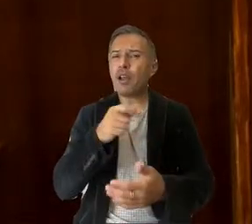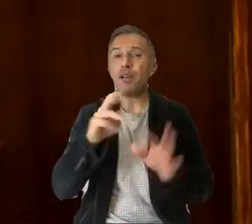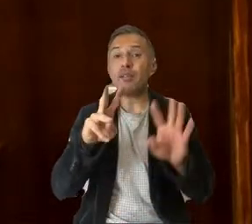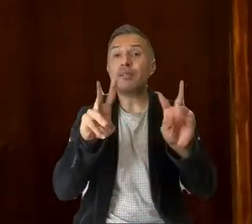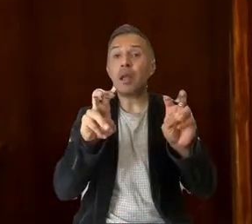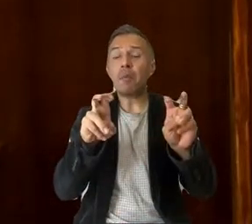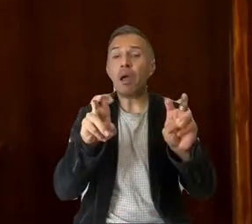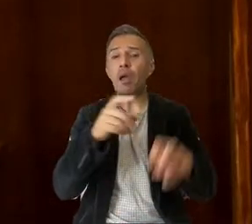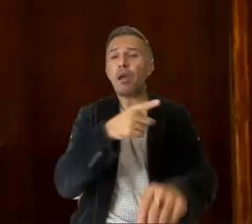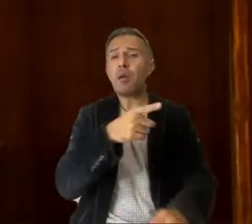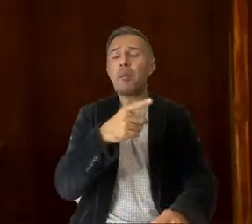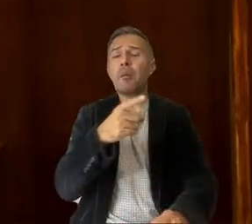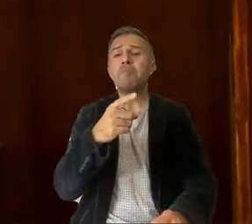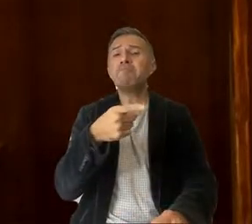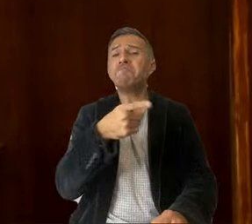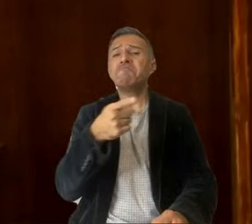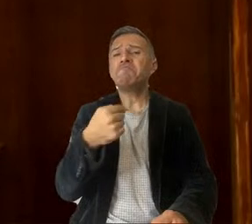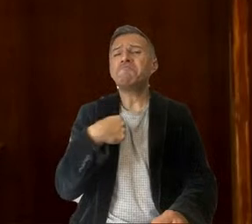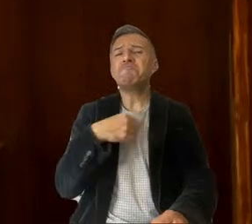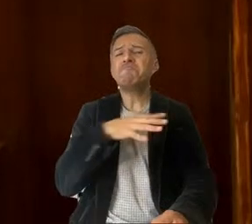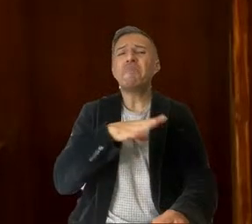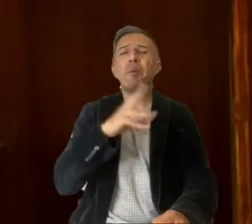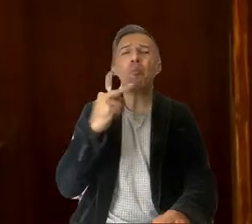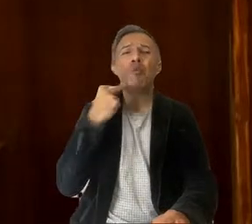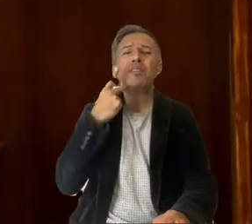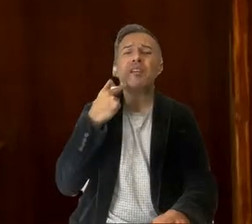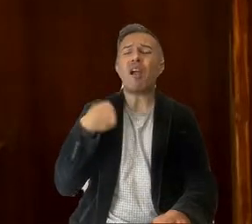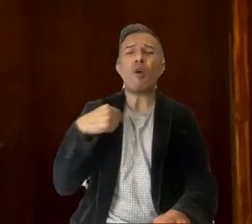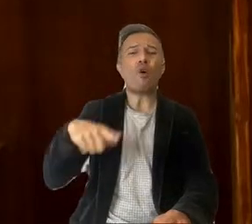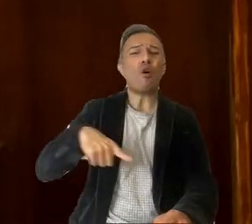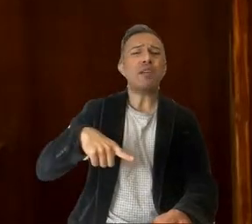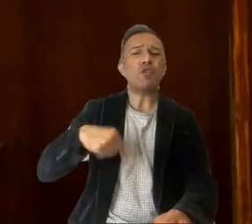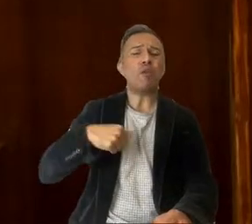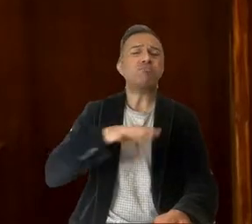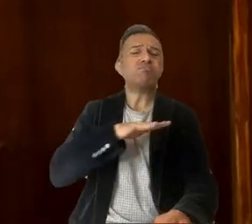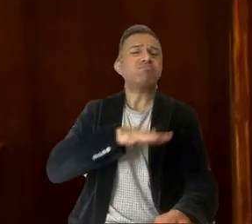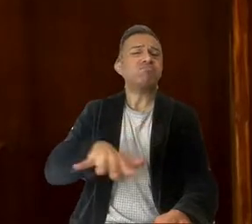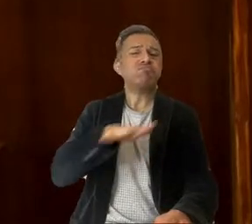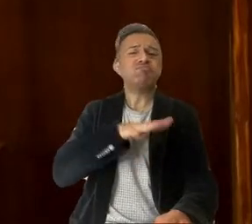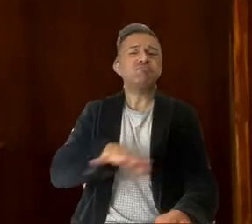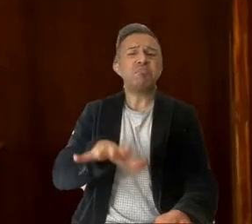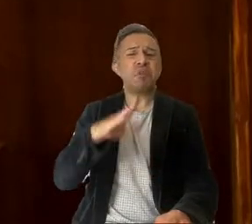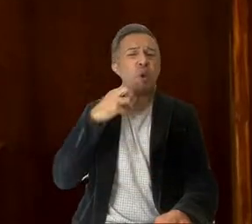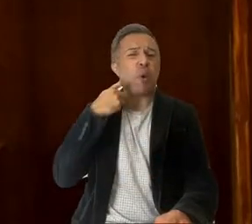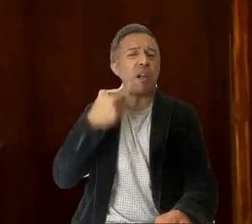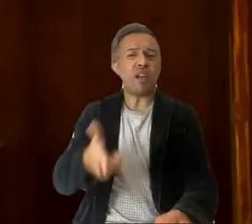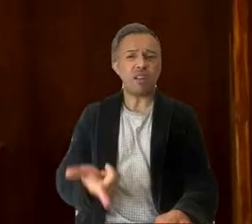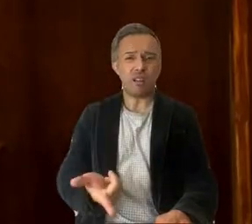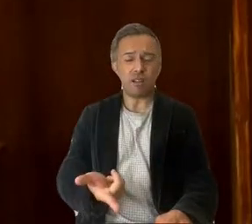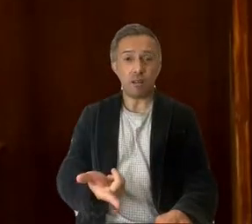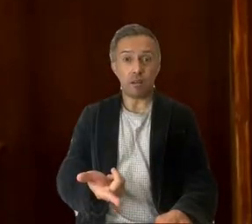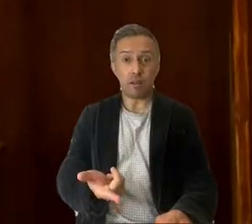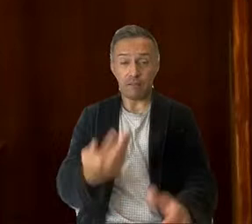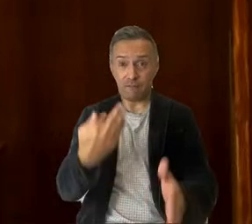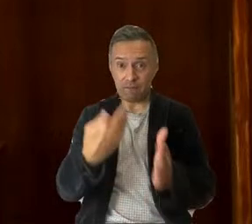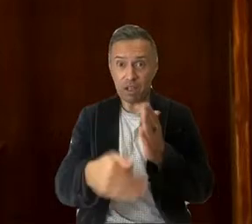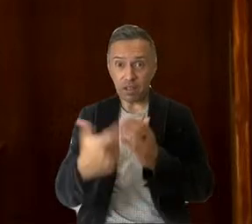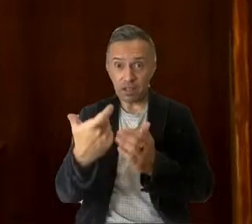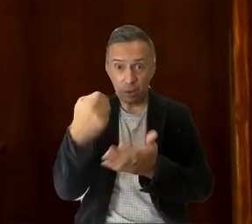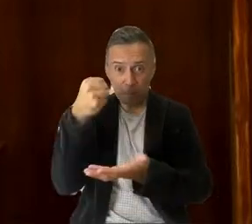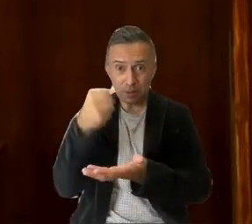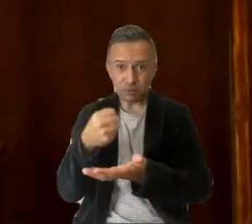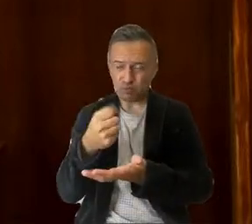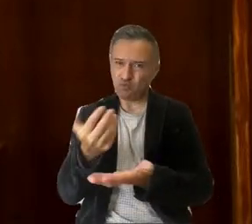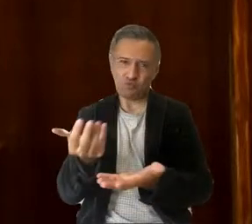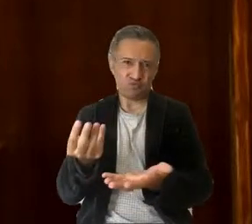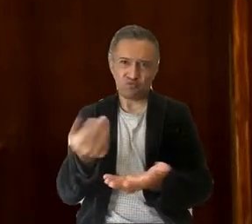voluntad política, más que un tema presupuestal. Si cada una de